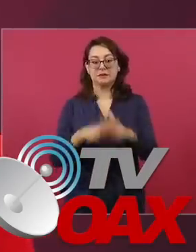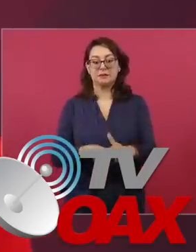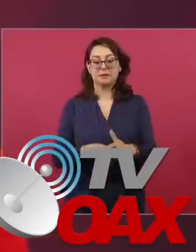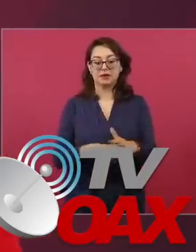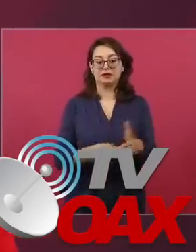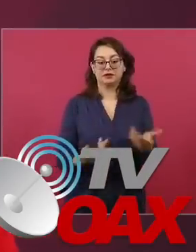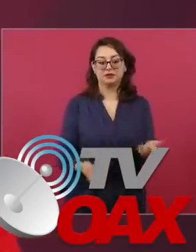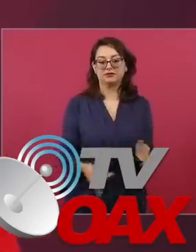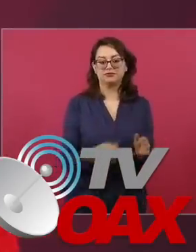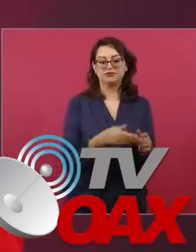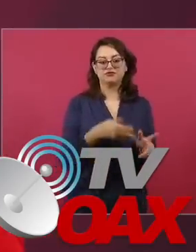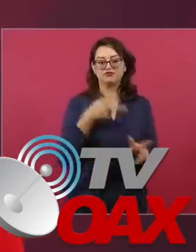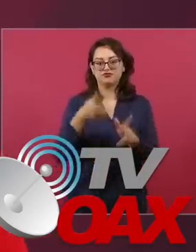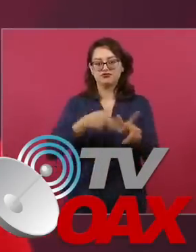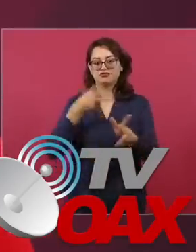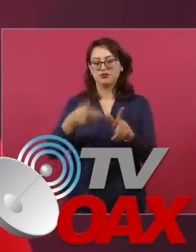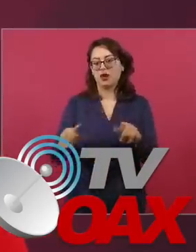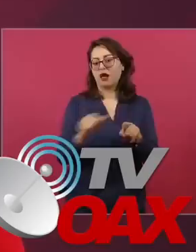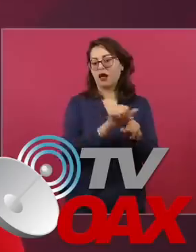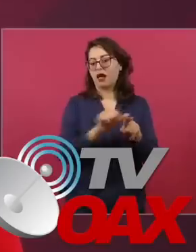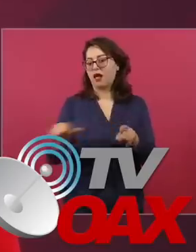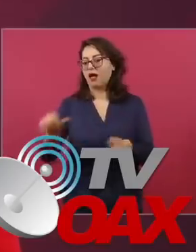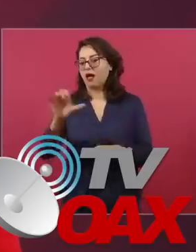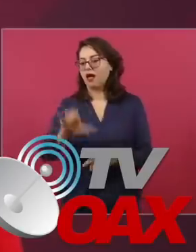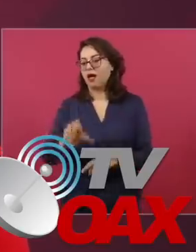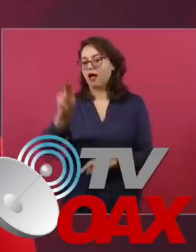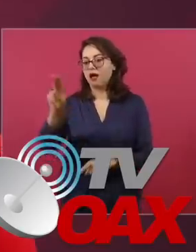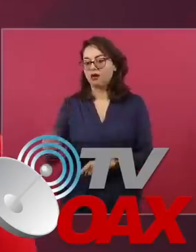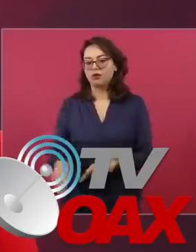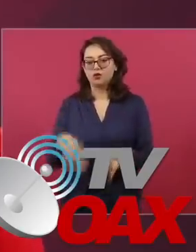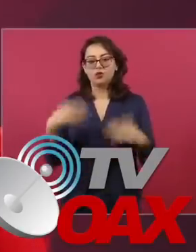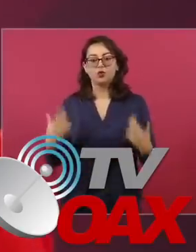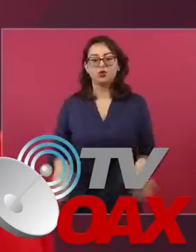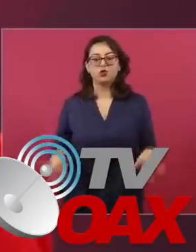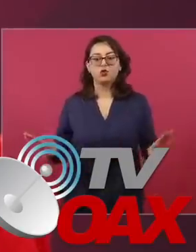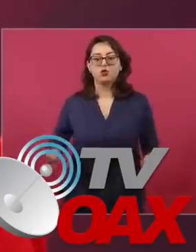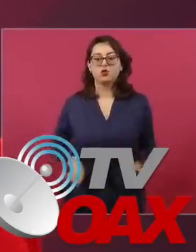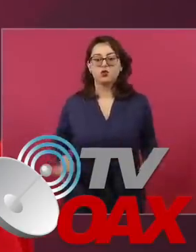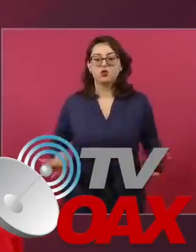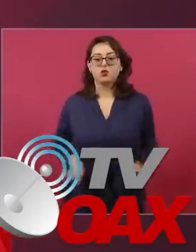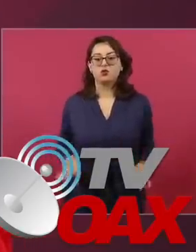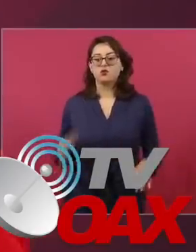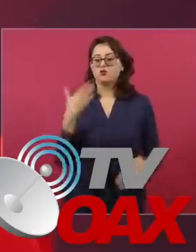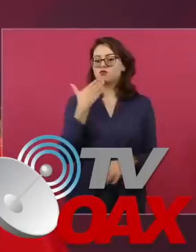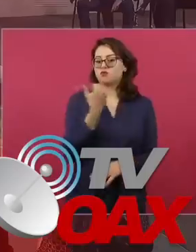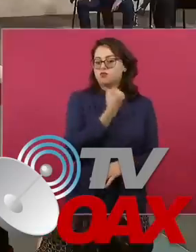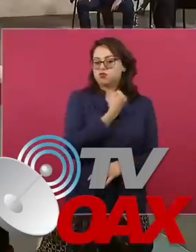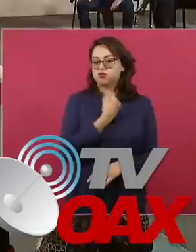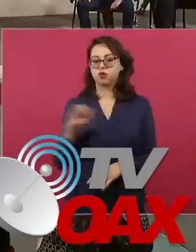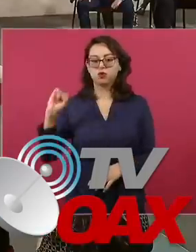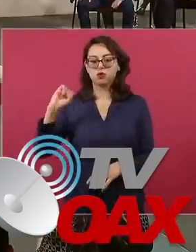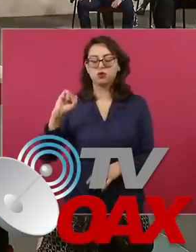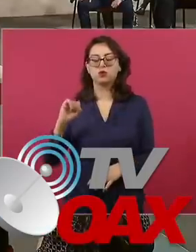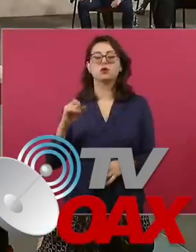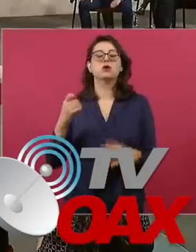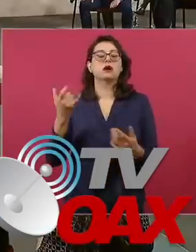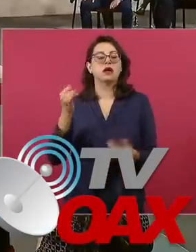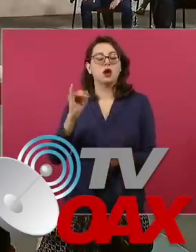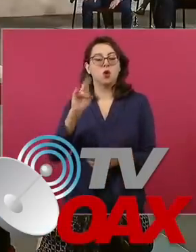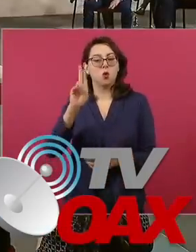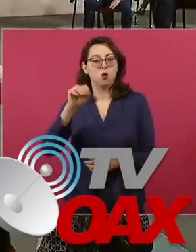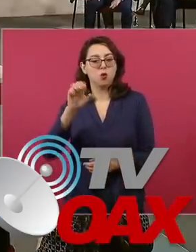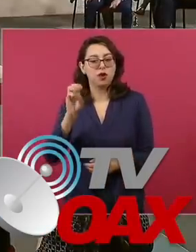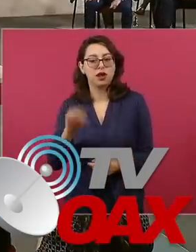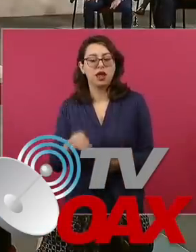el talento de nuestros jóvenes ingenieros y ingenieras mexicanas, salidos de universidades mexicanos, del Politécnico, de la UNAM,